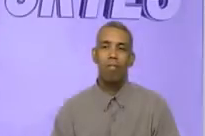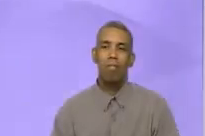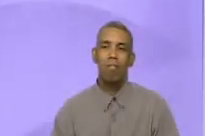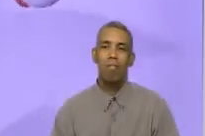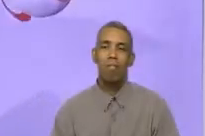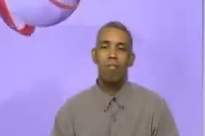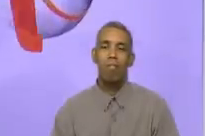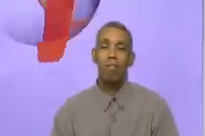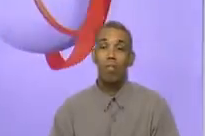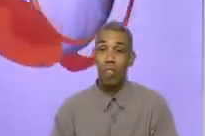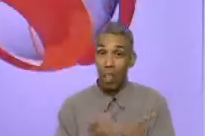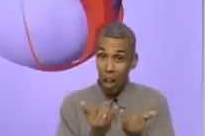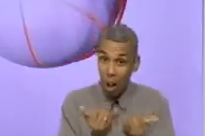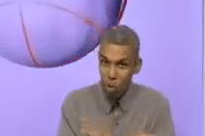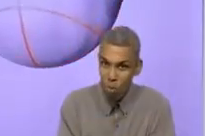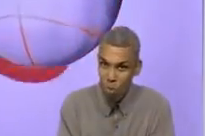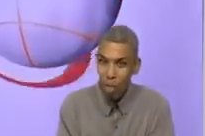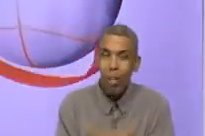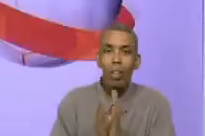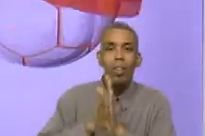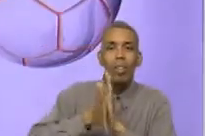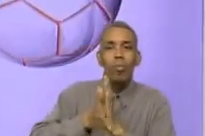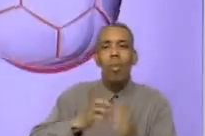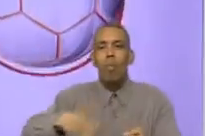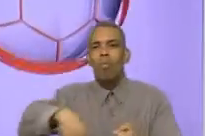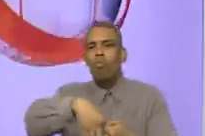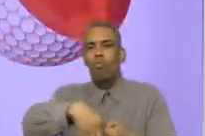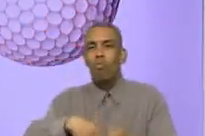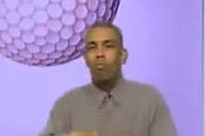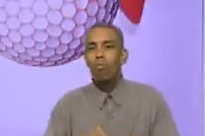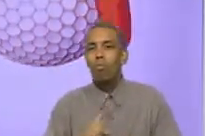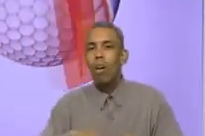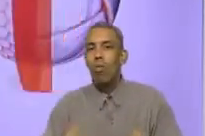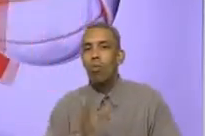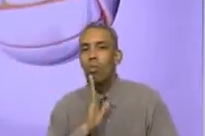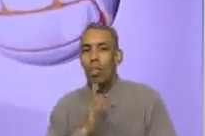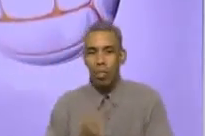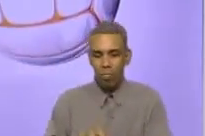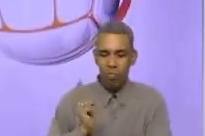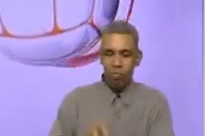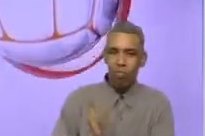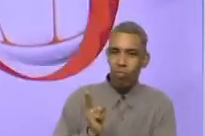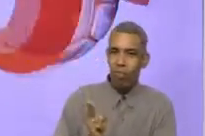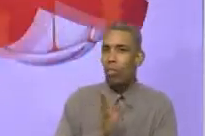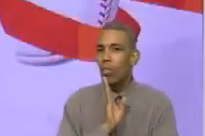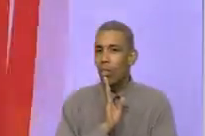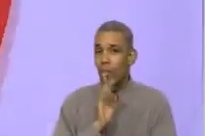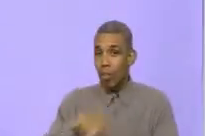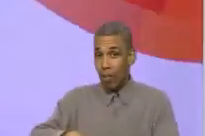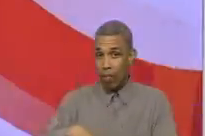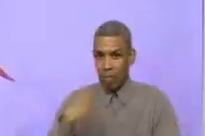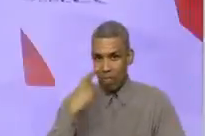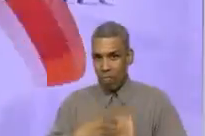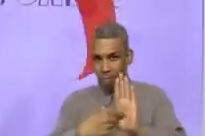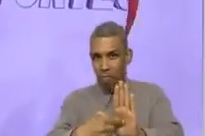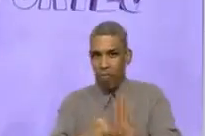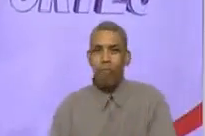A continuación conoceremos la información de la Alianza Petrolera, la lista de jugadores que continúan y los que dejan la máquina amarilla.